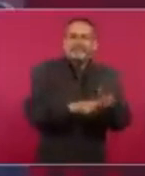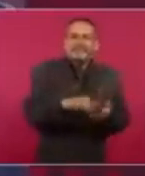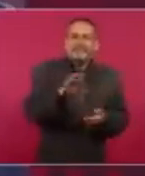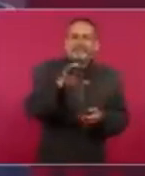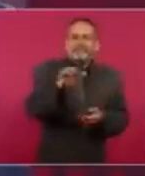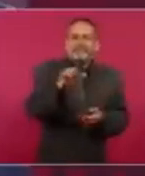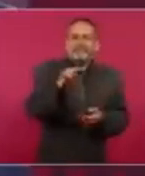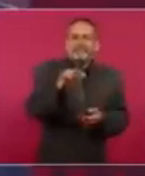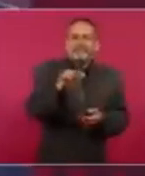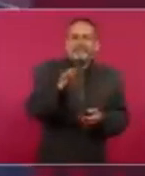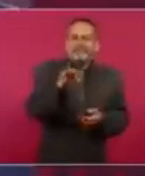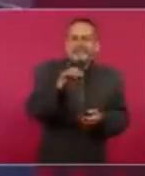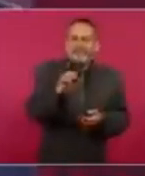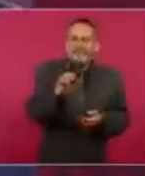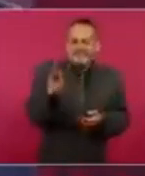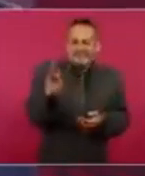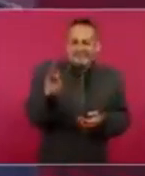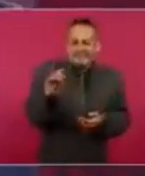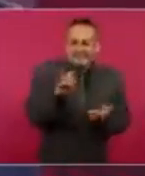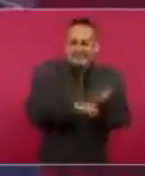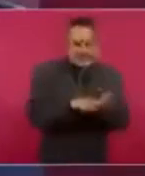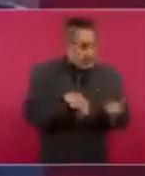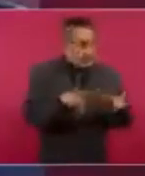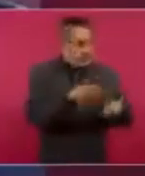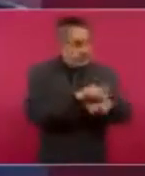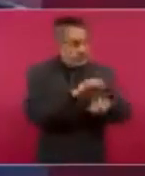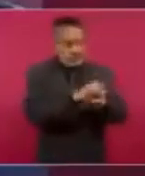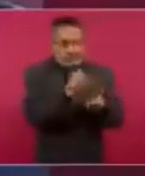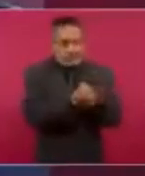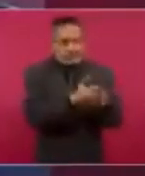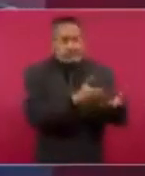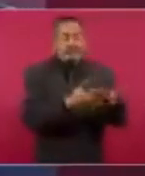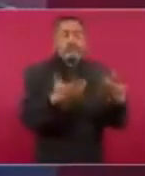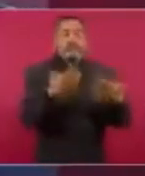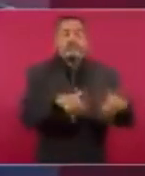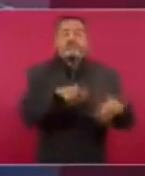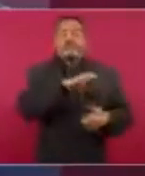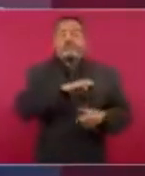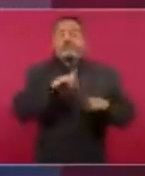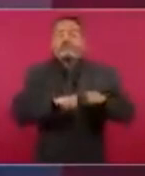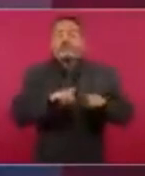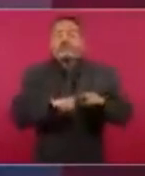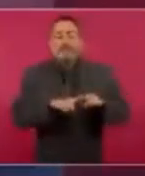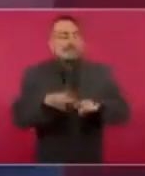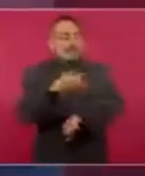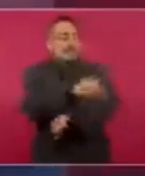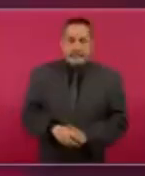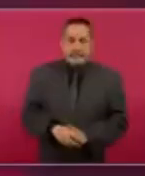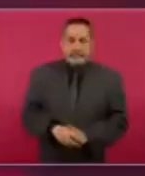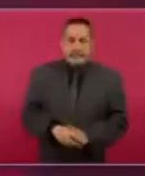de la marihuana, la mayoría para empresas vinculadas con la familia Fox.